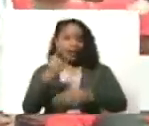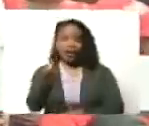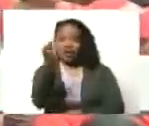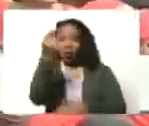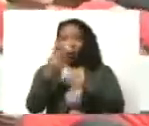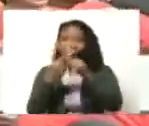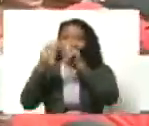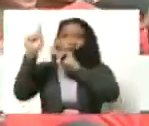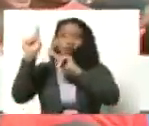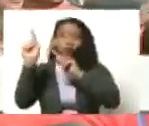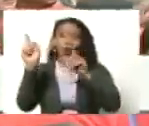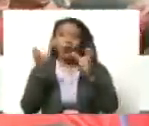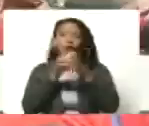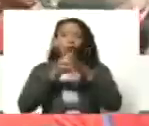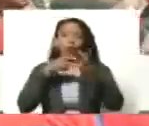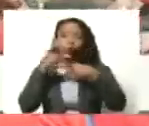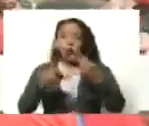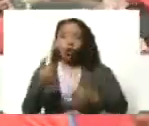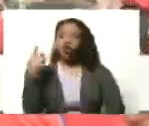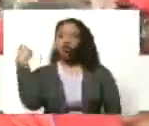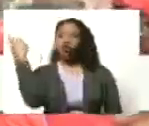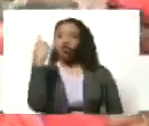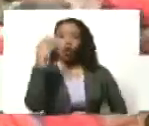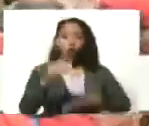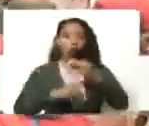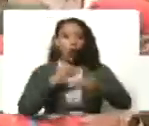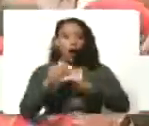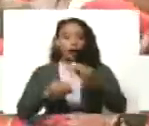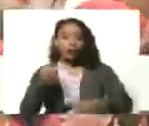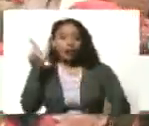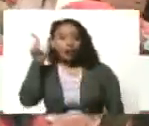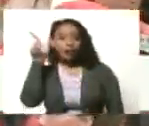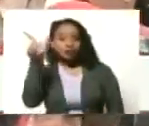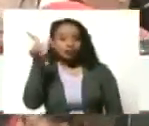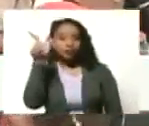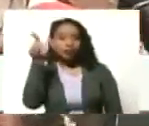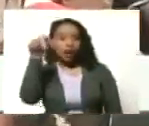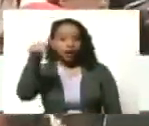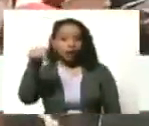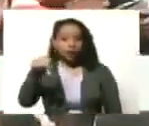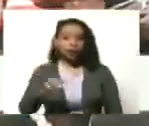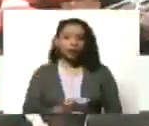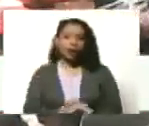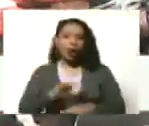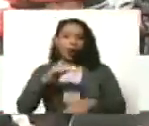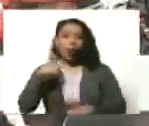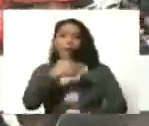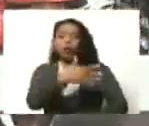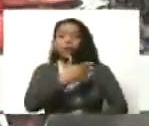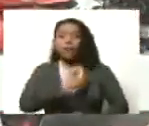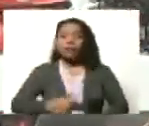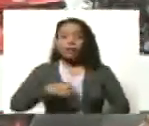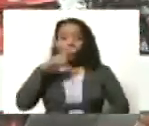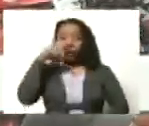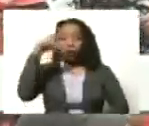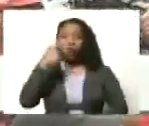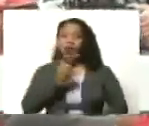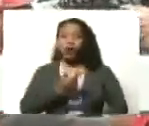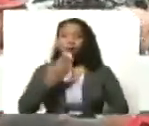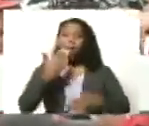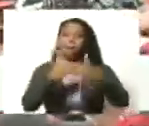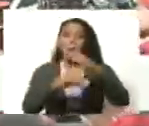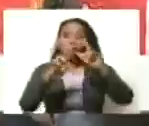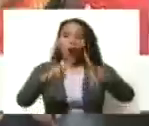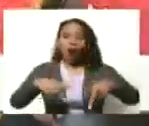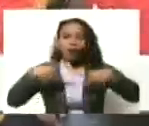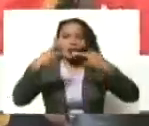otro partido. Solo lo hace el Partido Socialista Unido de Venezuela. Cuando el presidente Nicolás Maduro dijo, vamos a